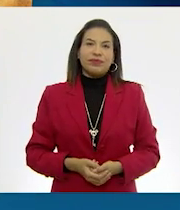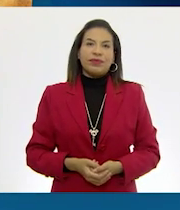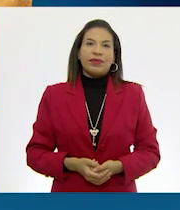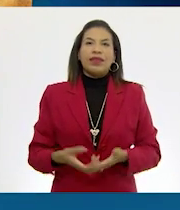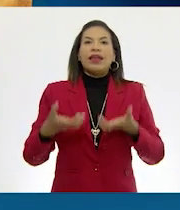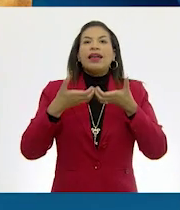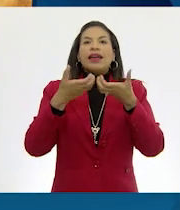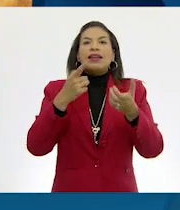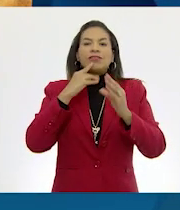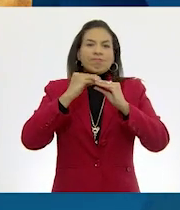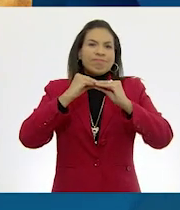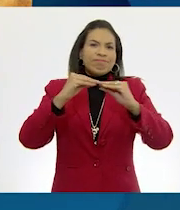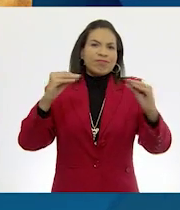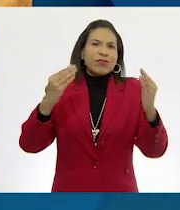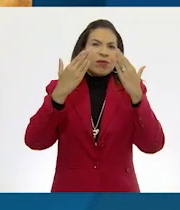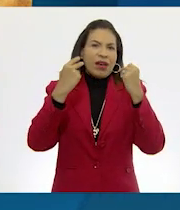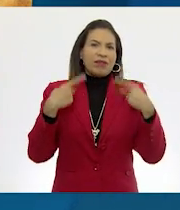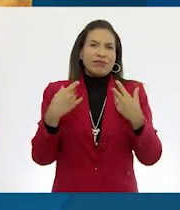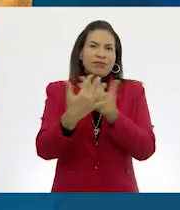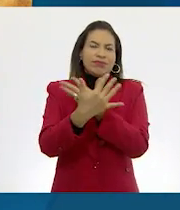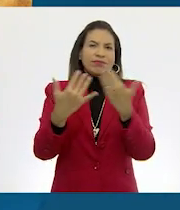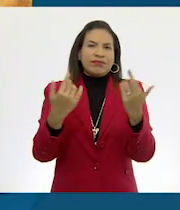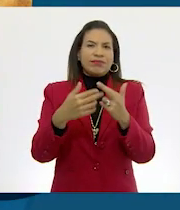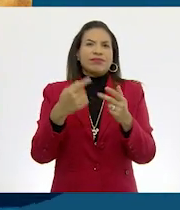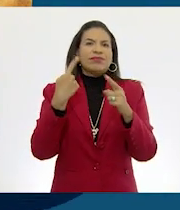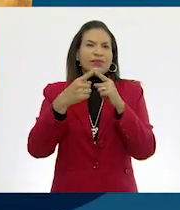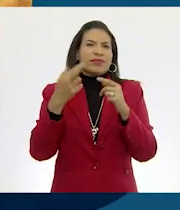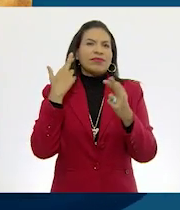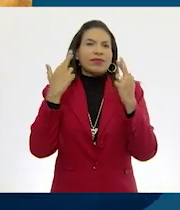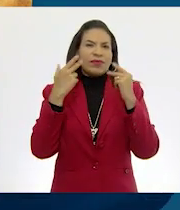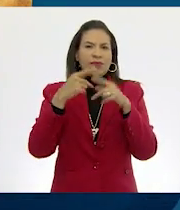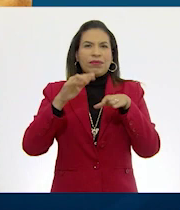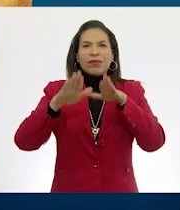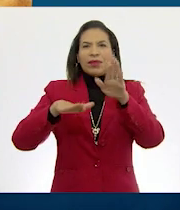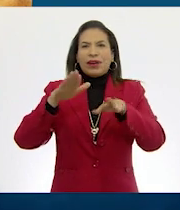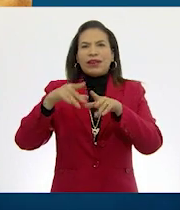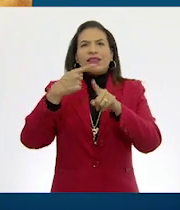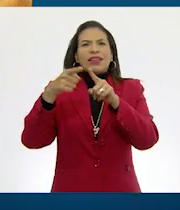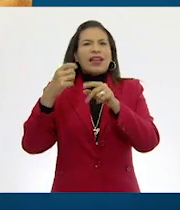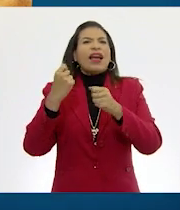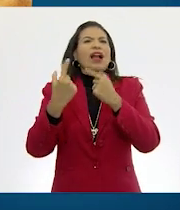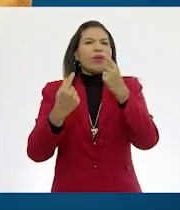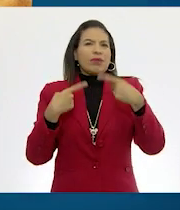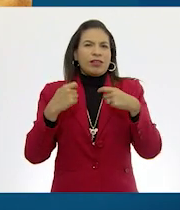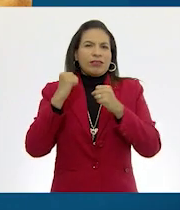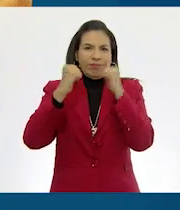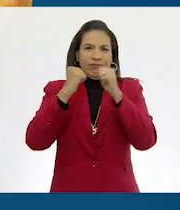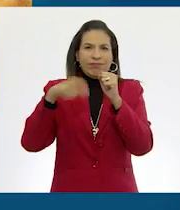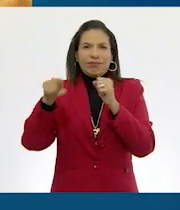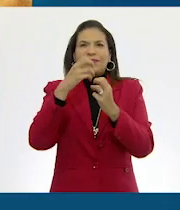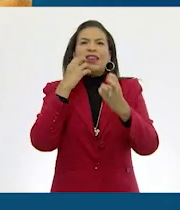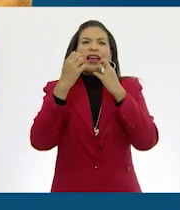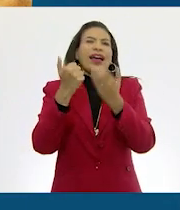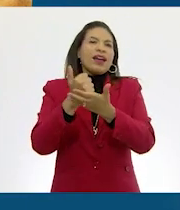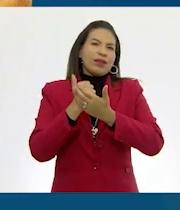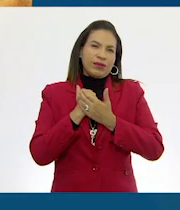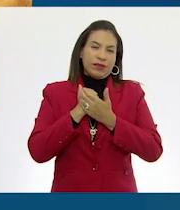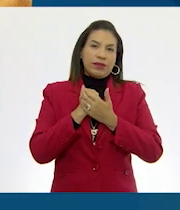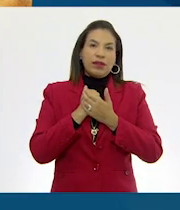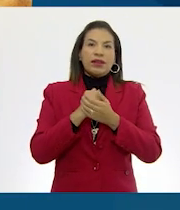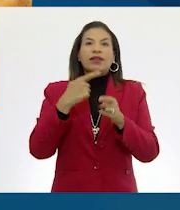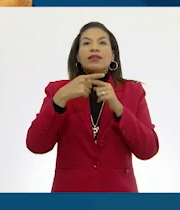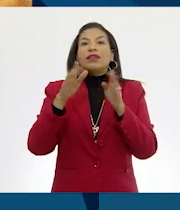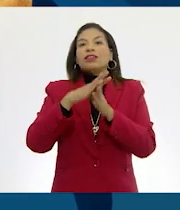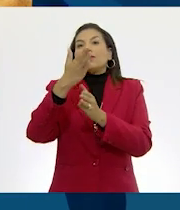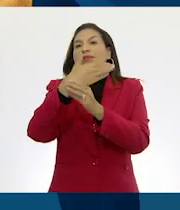las calles silenciosas y desiertas, en que resonaban a distancia los pasos precipitados de alguno que corría en pos de auxilio. Las